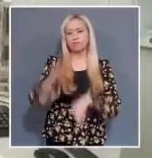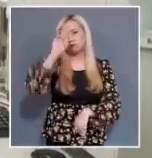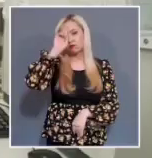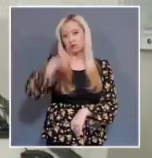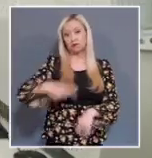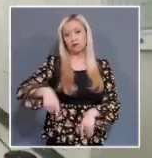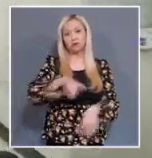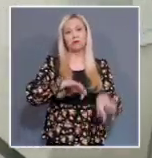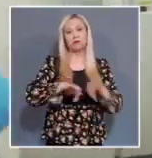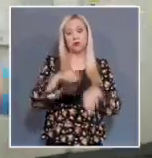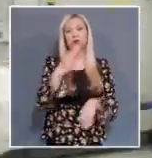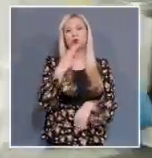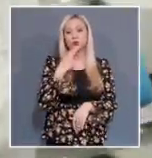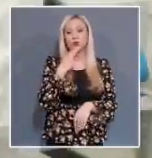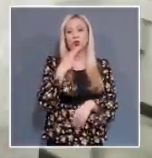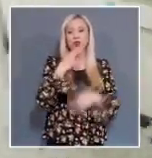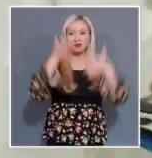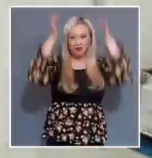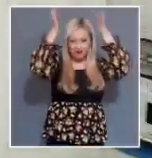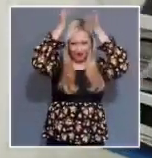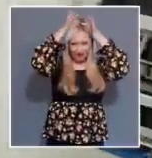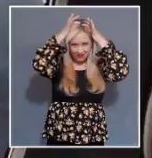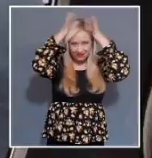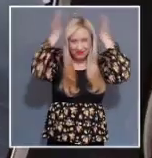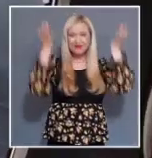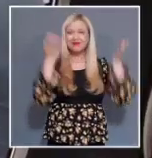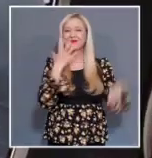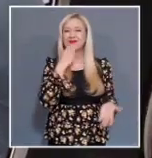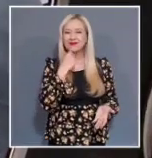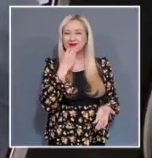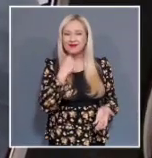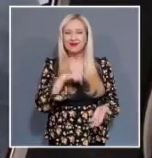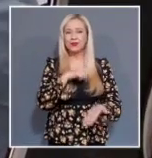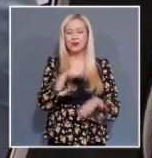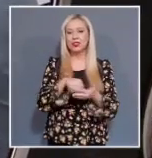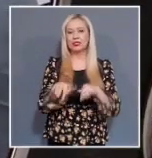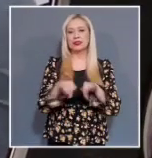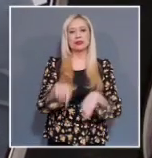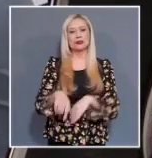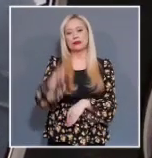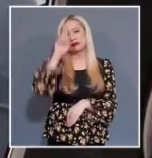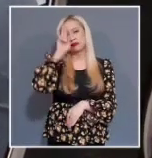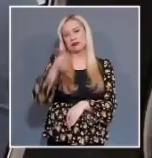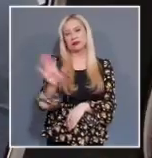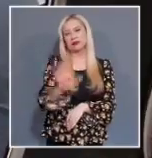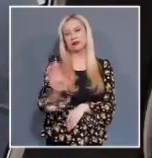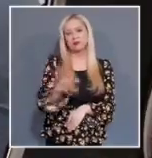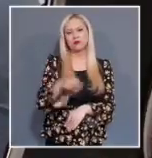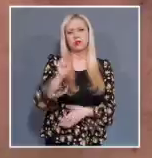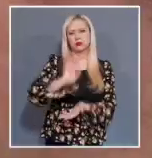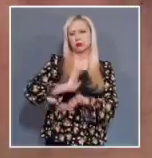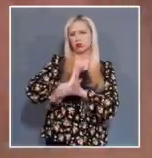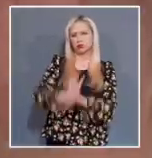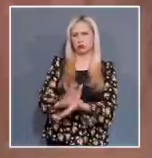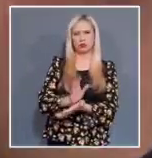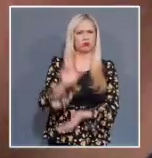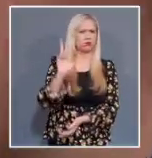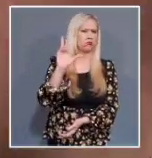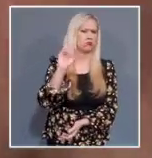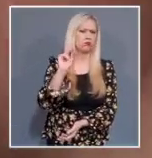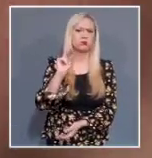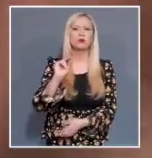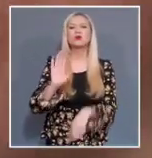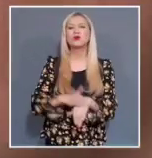cualquier signo visible de dichas convicciones en el lugar de trabajo, no constituye una discriminación directa a los efectos de la